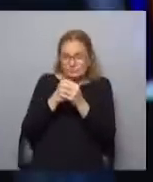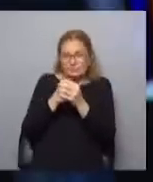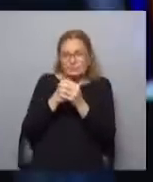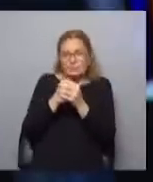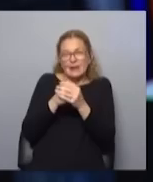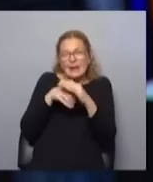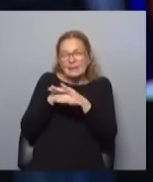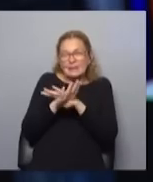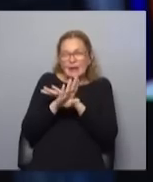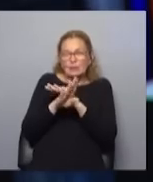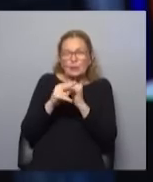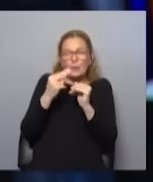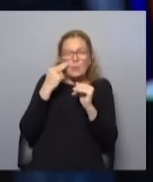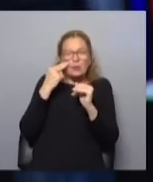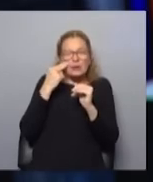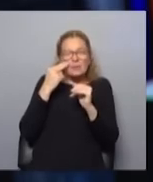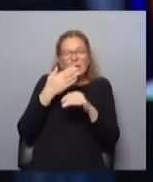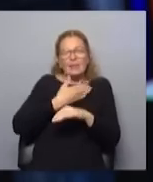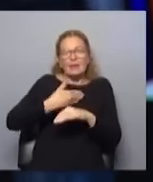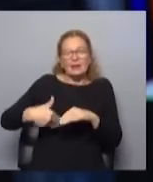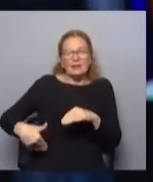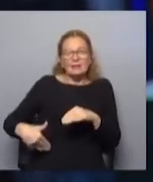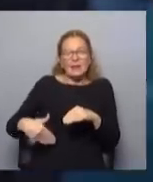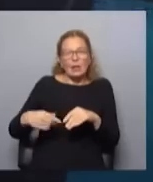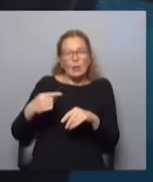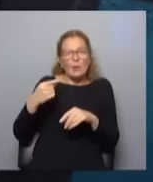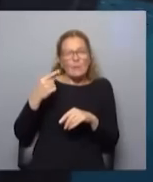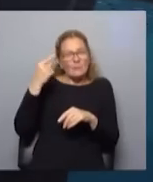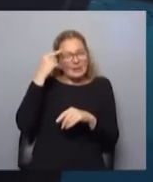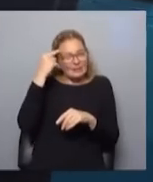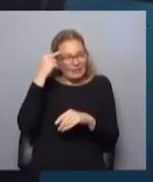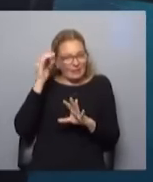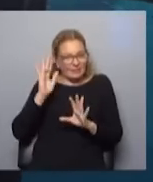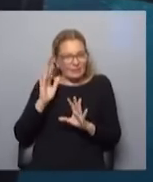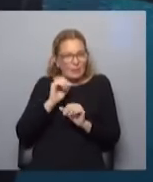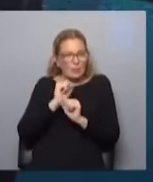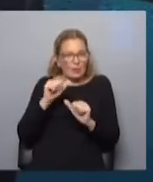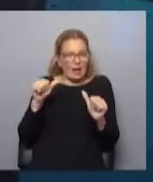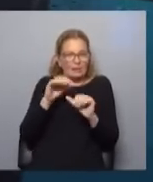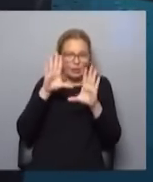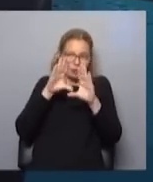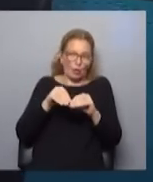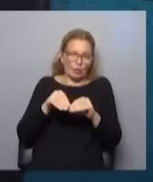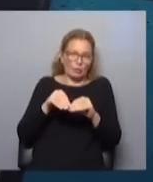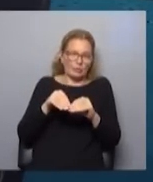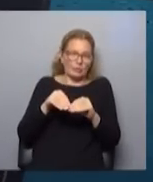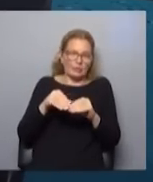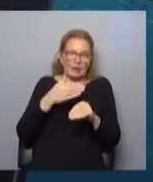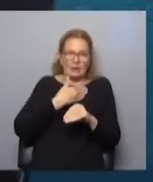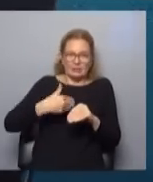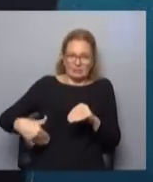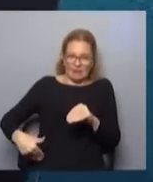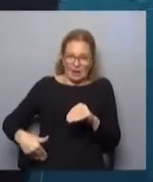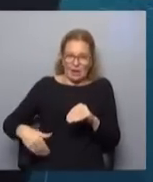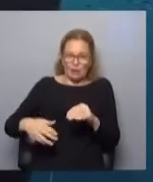entrando en el esquema de que desde el estado consideras a pensar que puedes hacer todo estados en una cosa gobiernos una